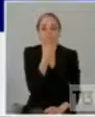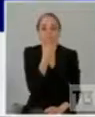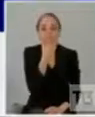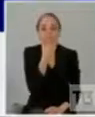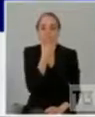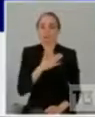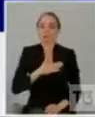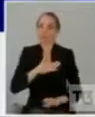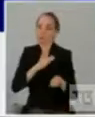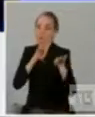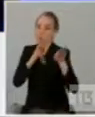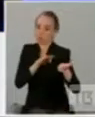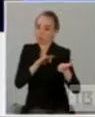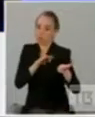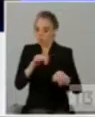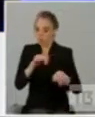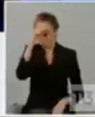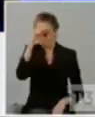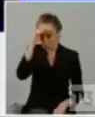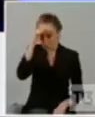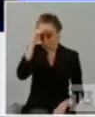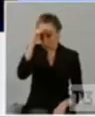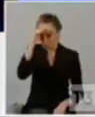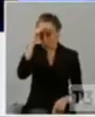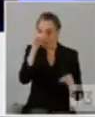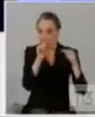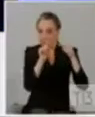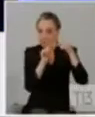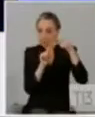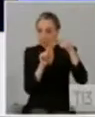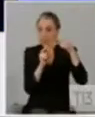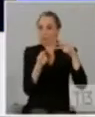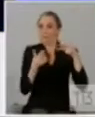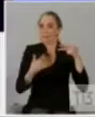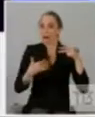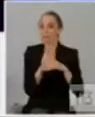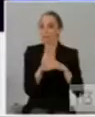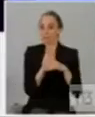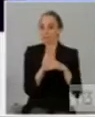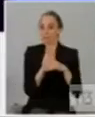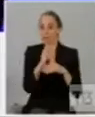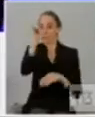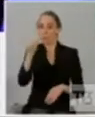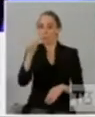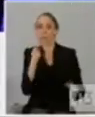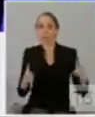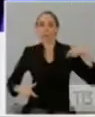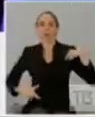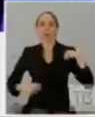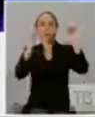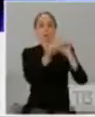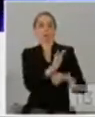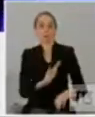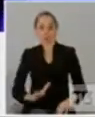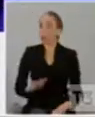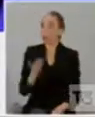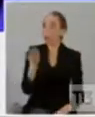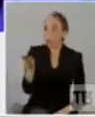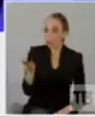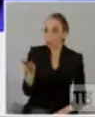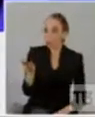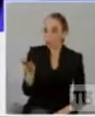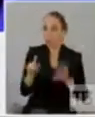lealtad, la confianza son valores fundamentales para alguien que quiere ser presidente. Usted pasó